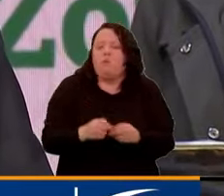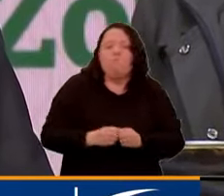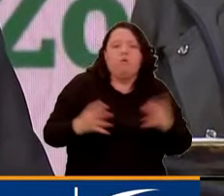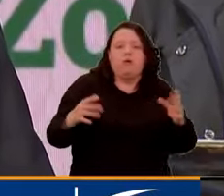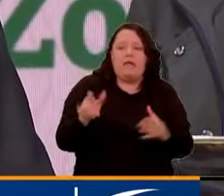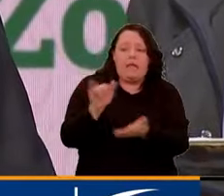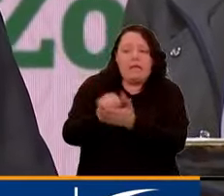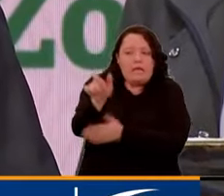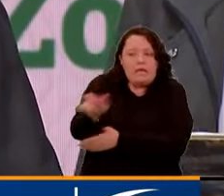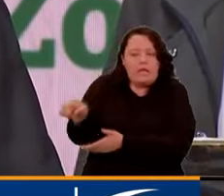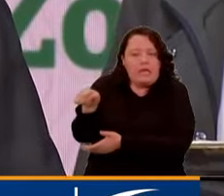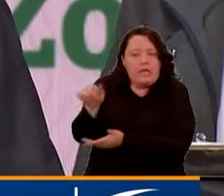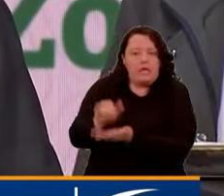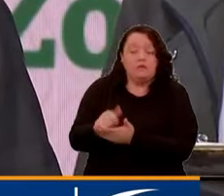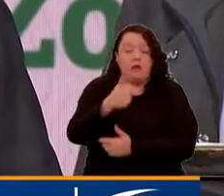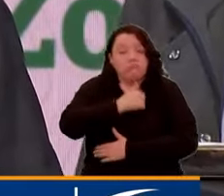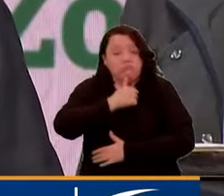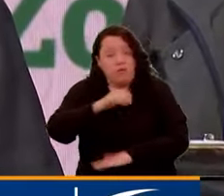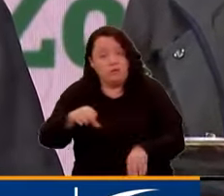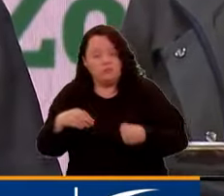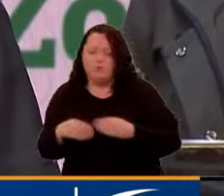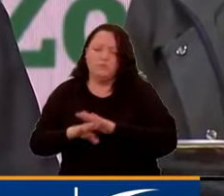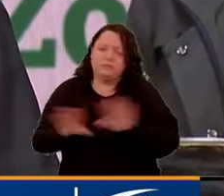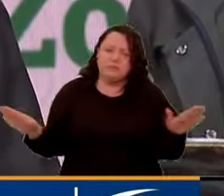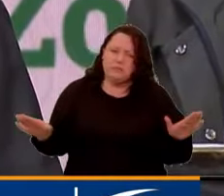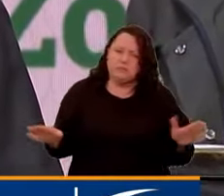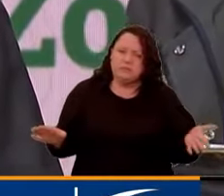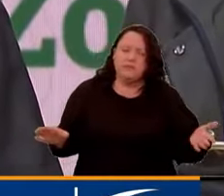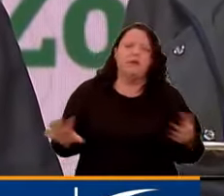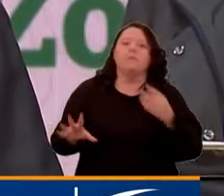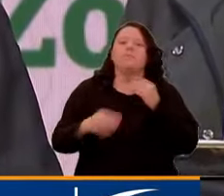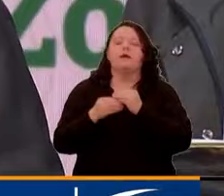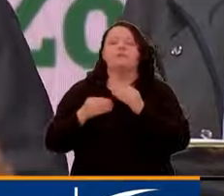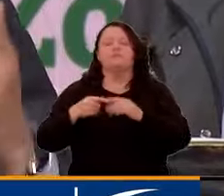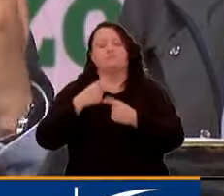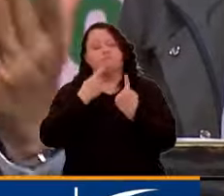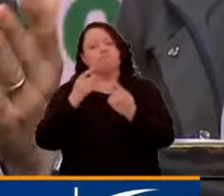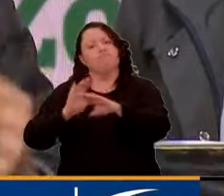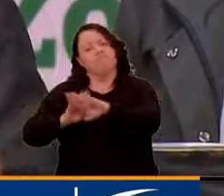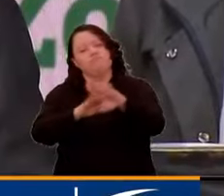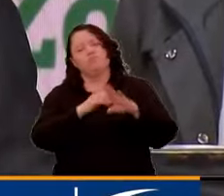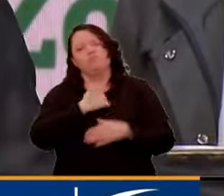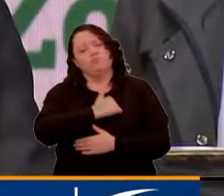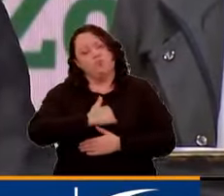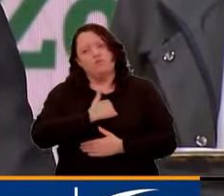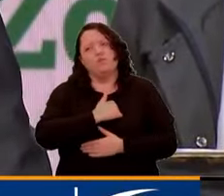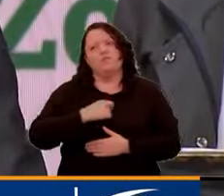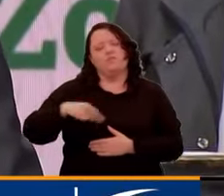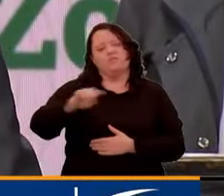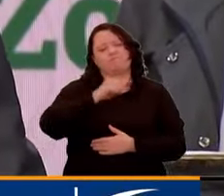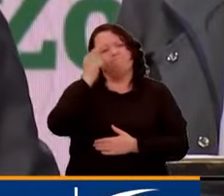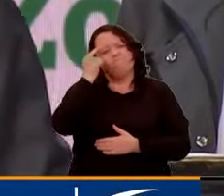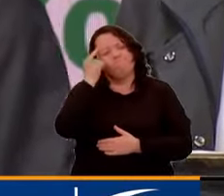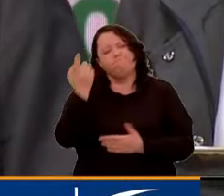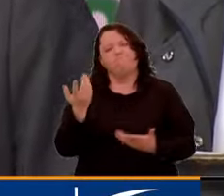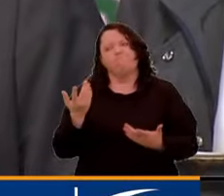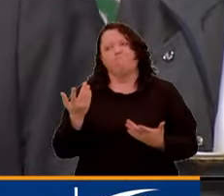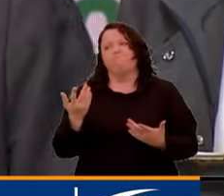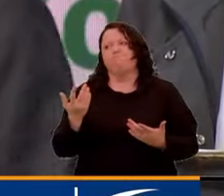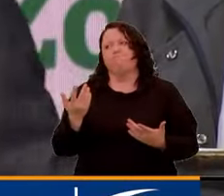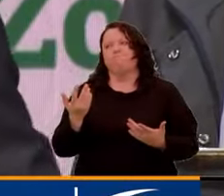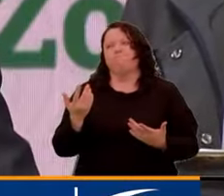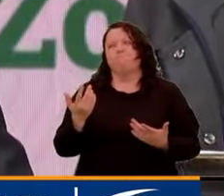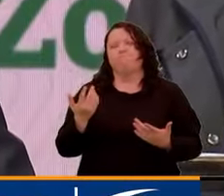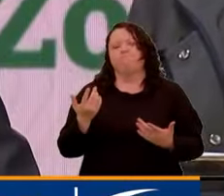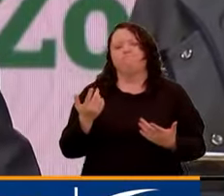tolerando eso el hago también el llamado a que por favor piensen y no no y no